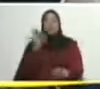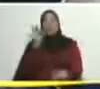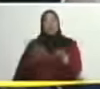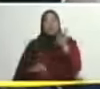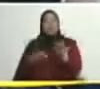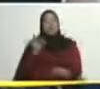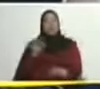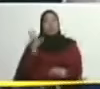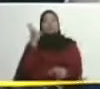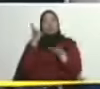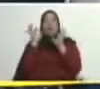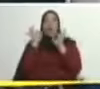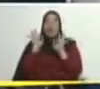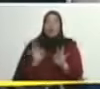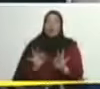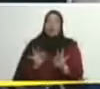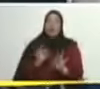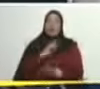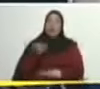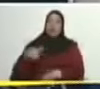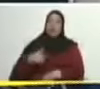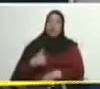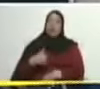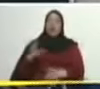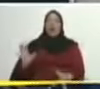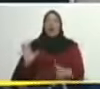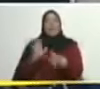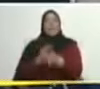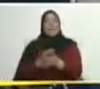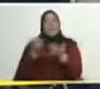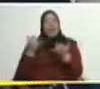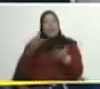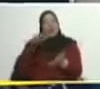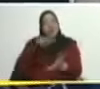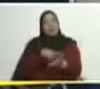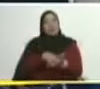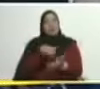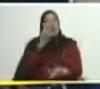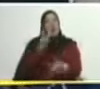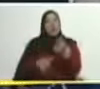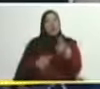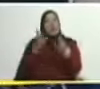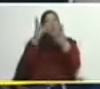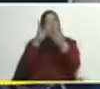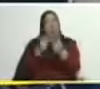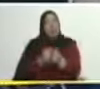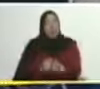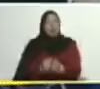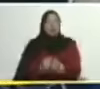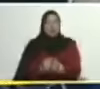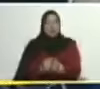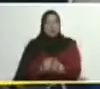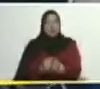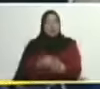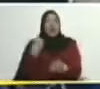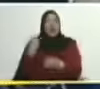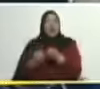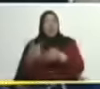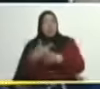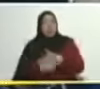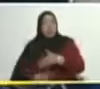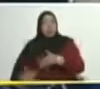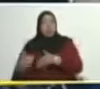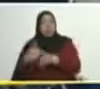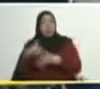y exclusivo, nuestra alianza ha probado cómo y cuánto se puede hacer desde el sur si